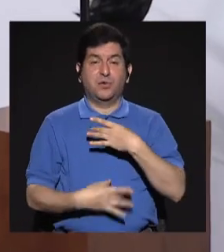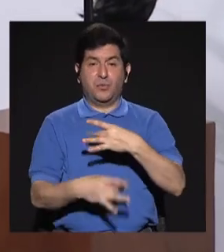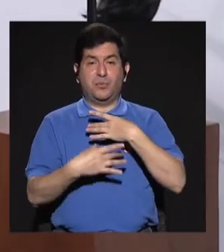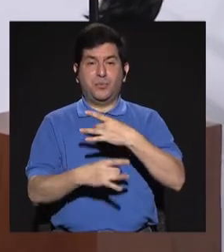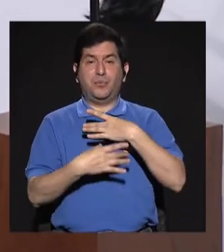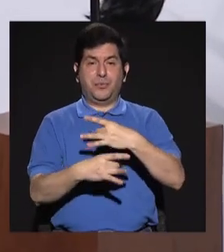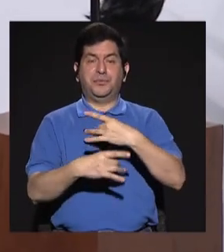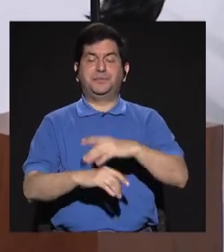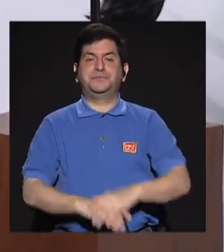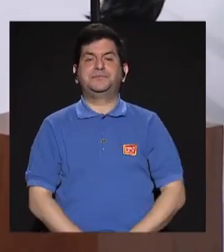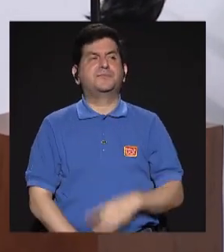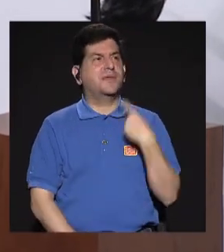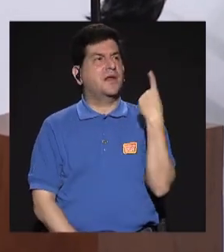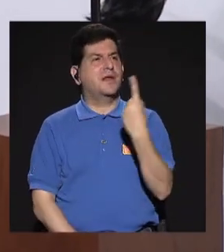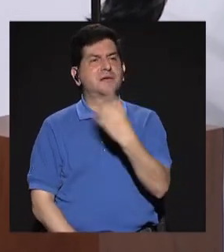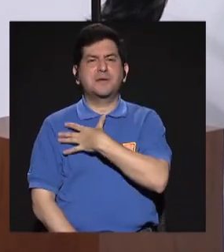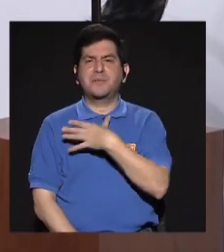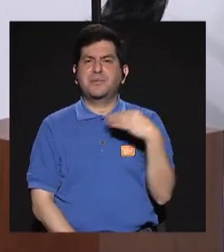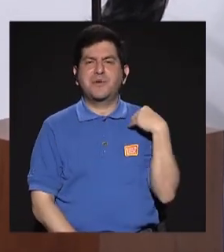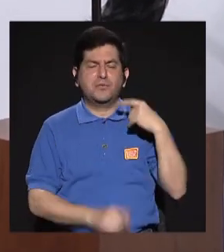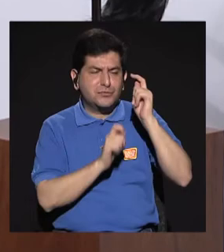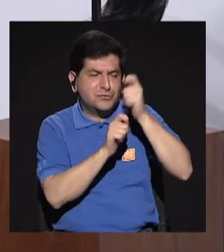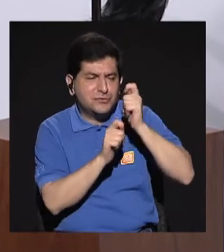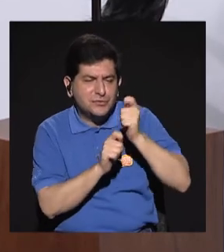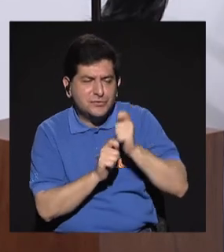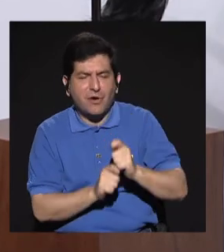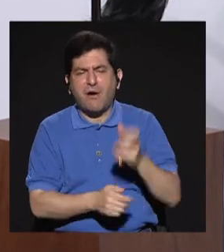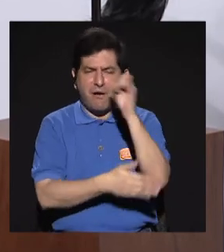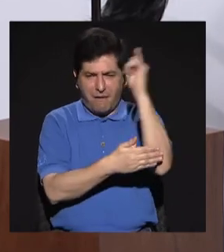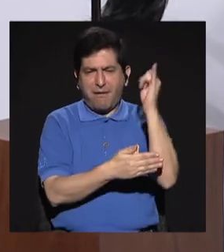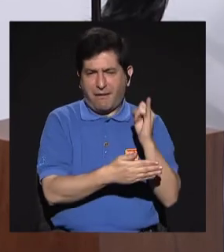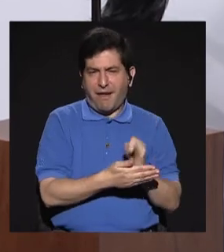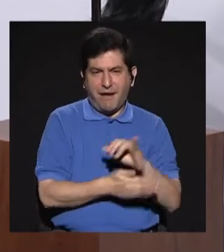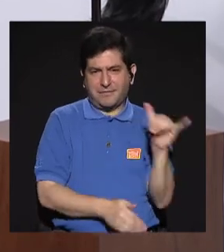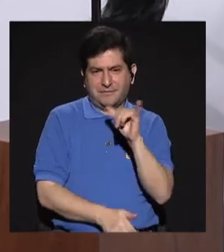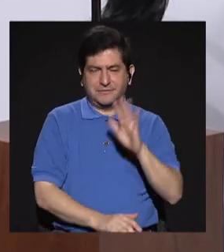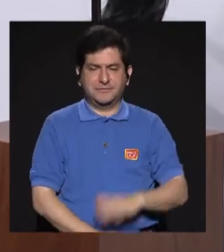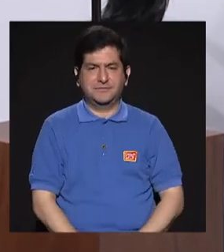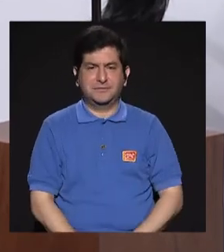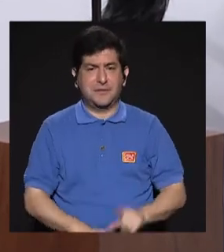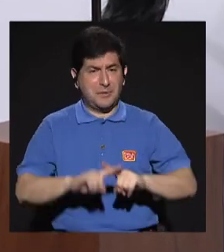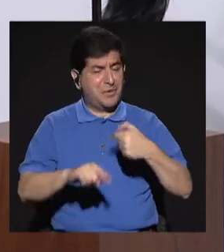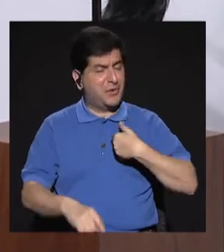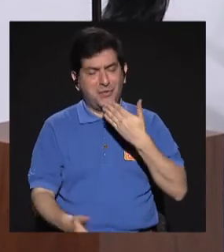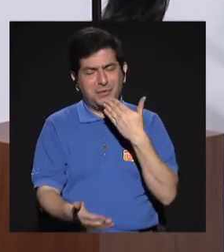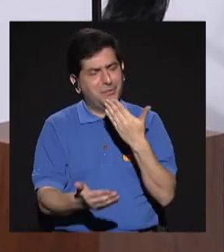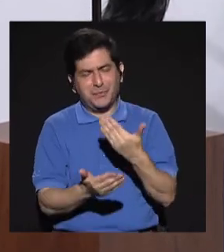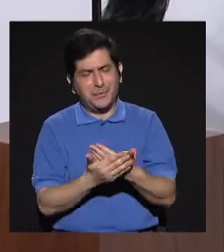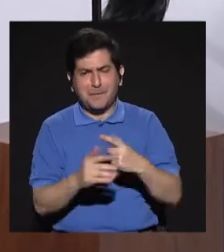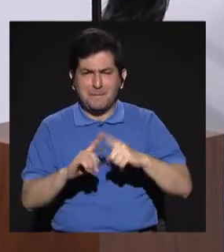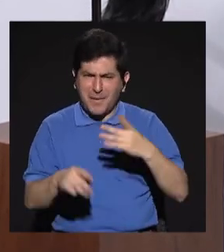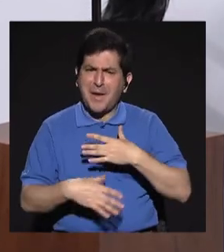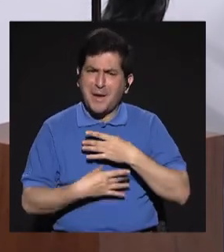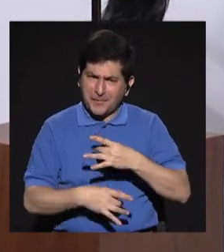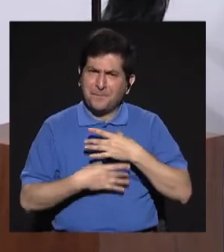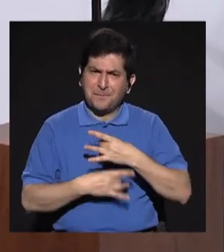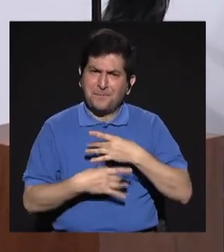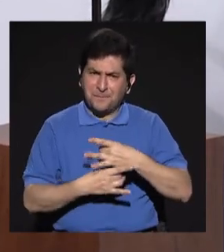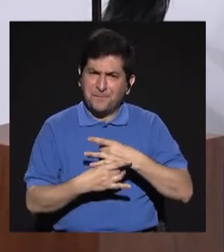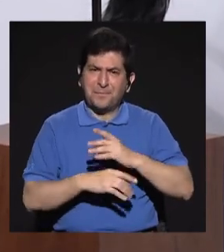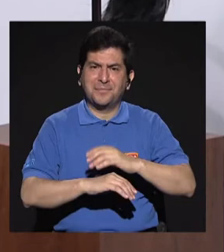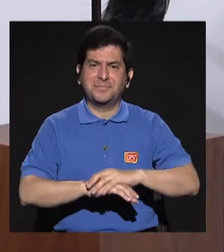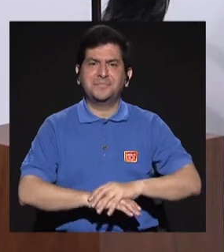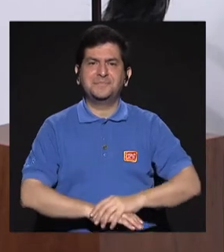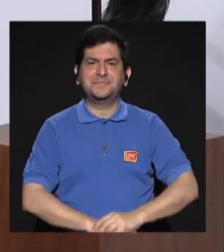atraía siempre me gustó mucho la escultura el arte me ha gustado mucho también aunque no soy muy bueno para él pero me atrae mucho